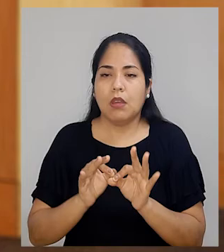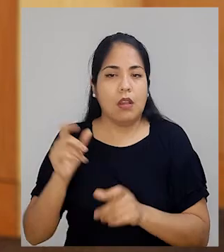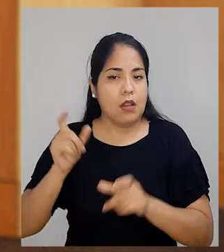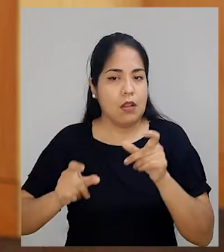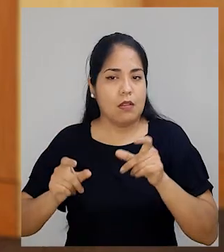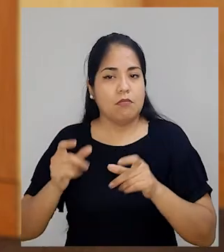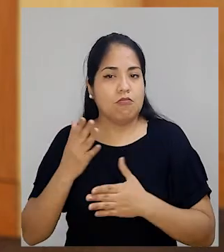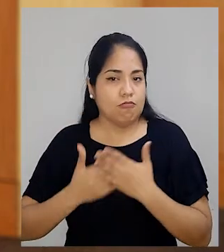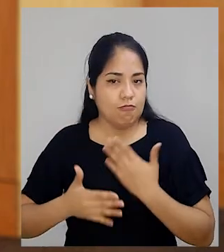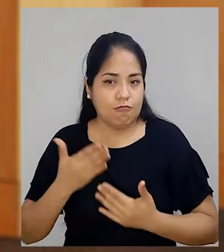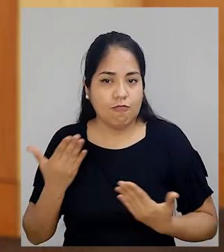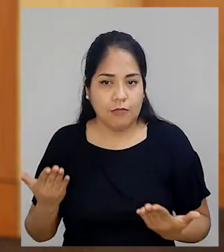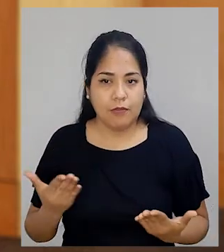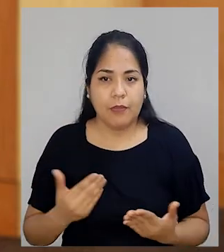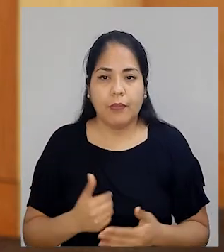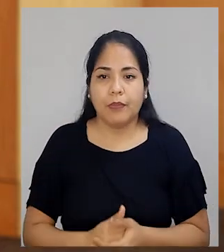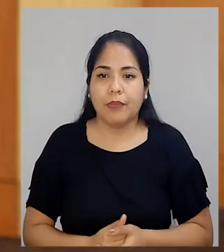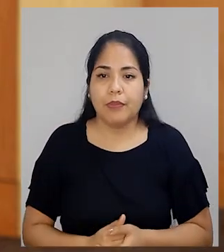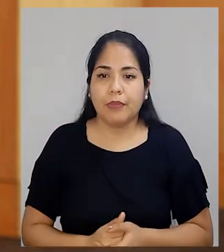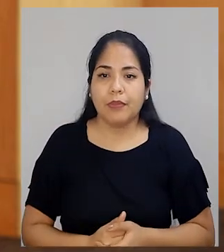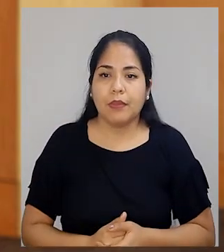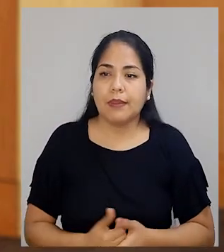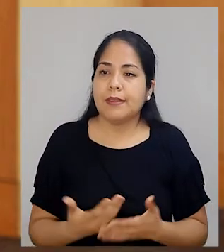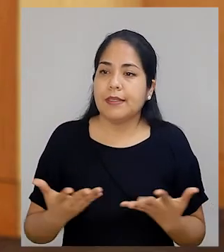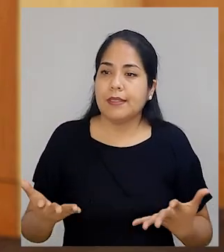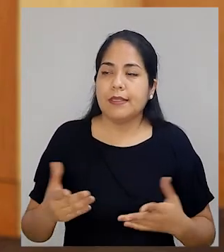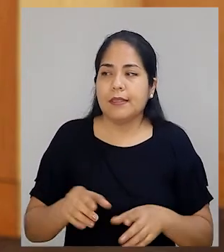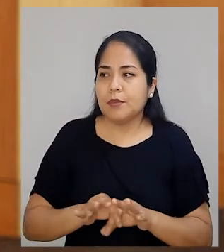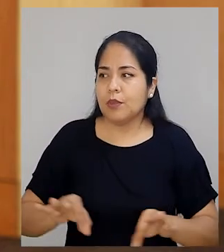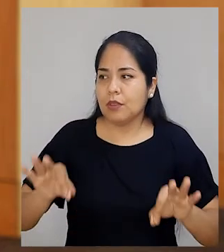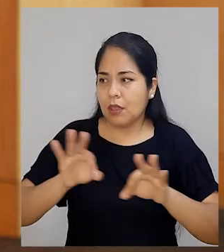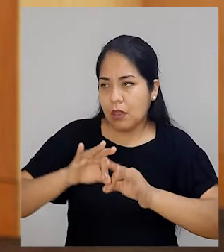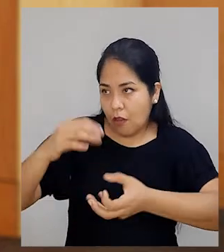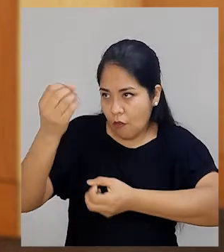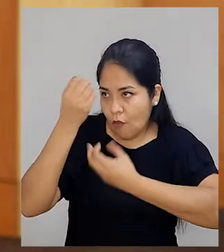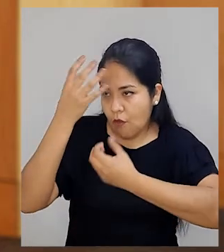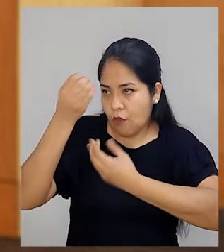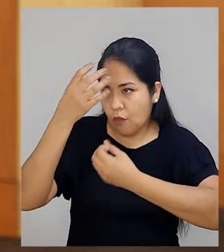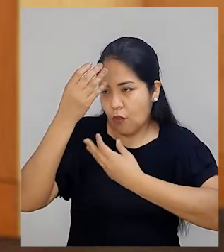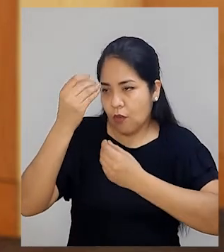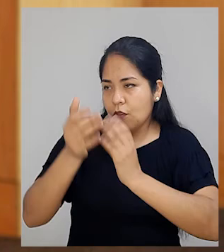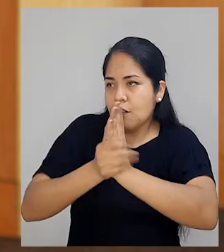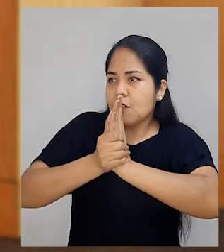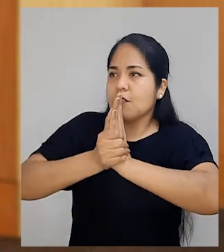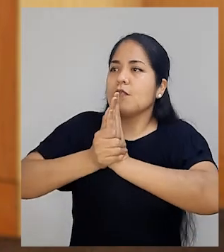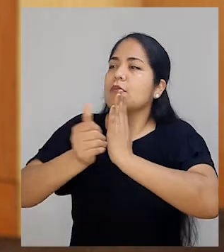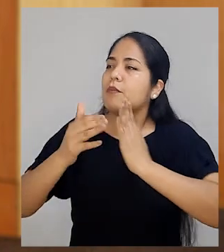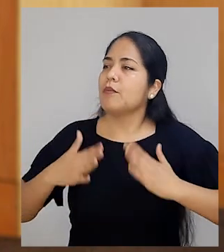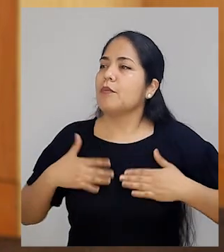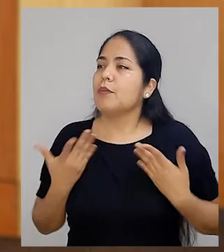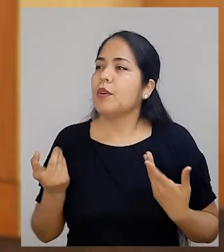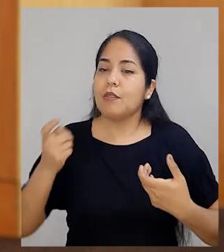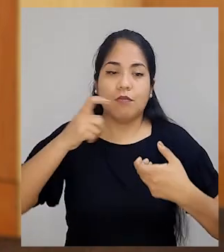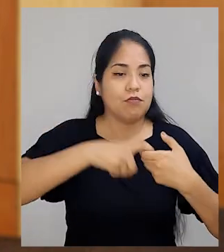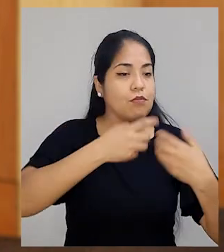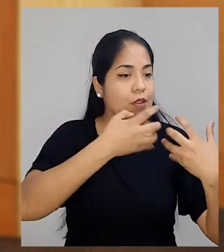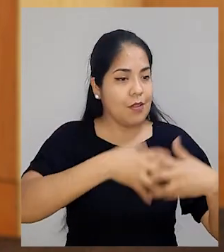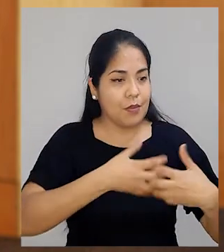como dijimos al inicio, y sobre todo poder capacitarlos también para que puedan trabajar. Una de